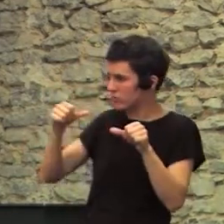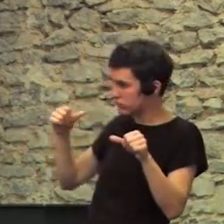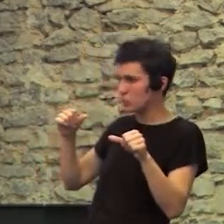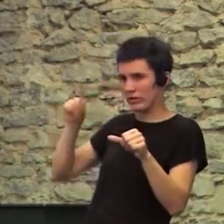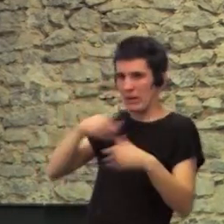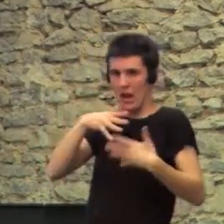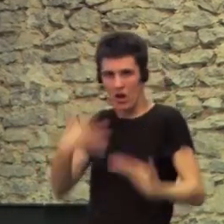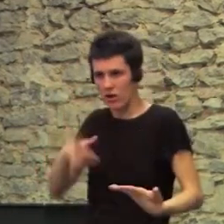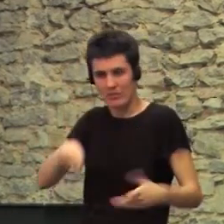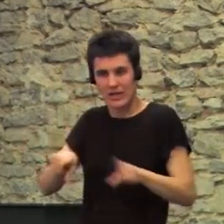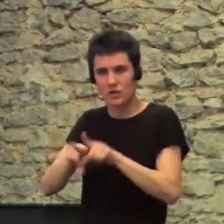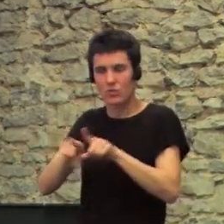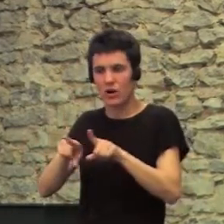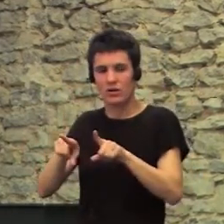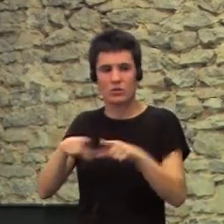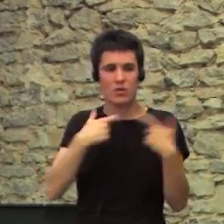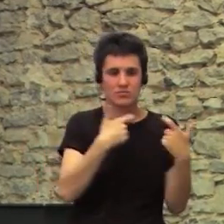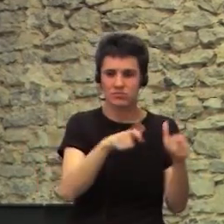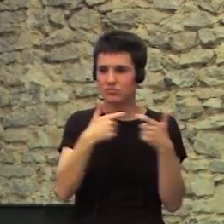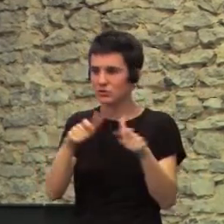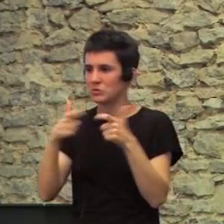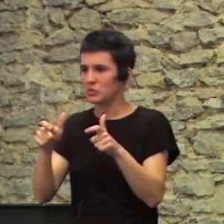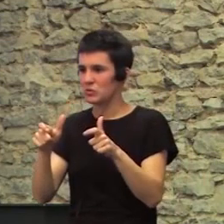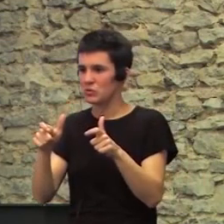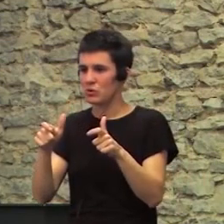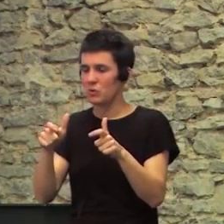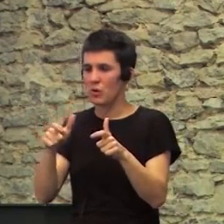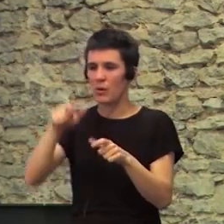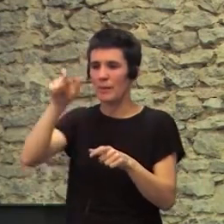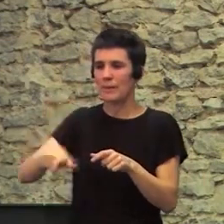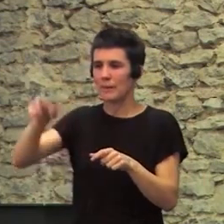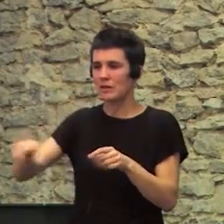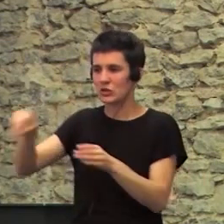cambio de terminologías, no recogen siempre a las mismas personas.